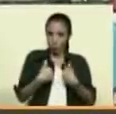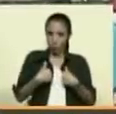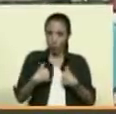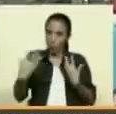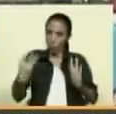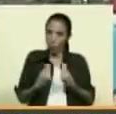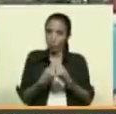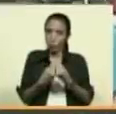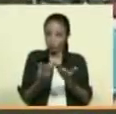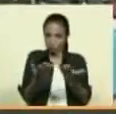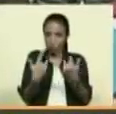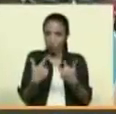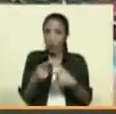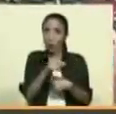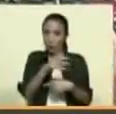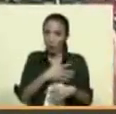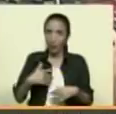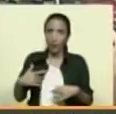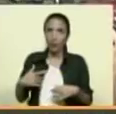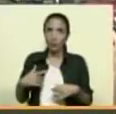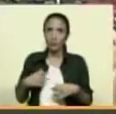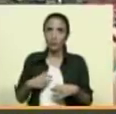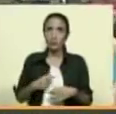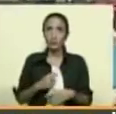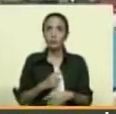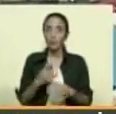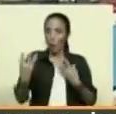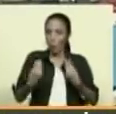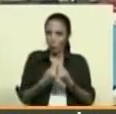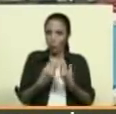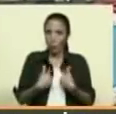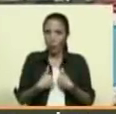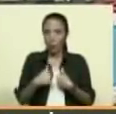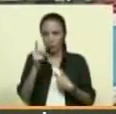en esa gran revolución económica?